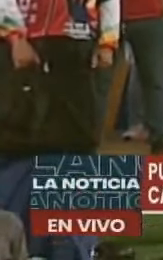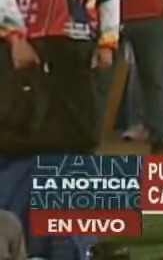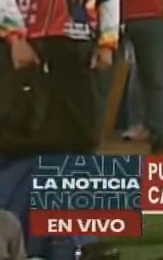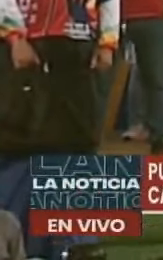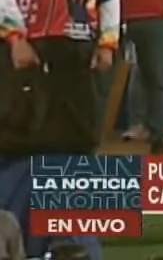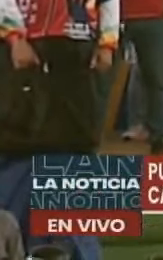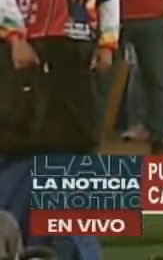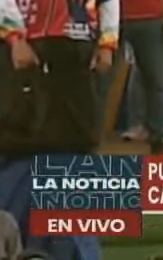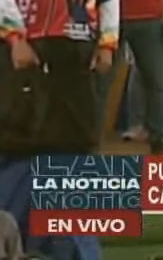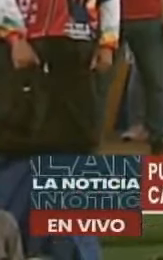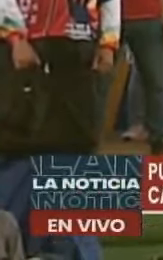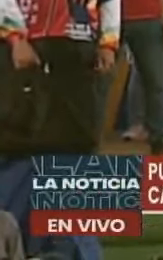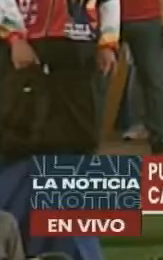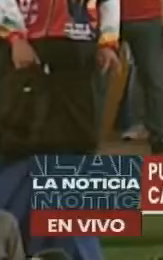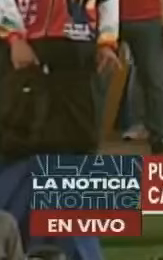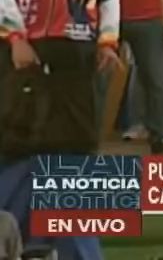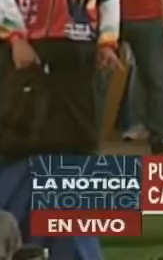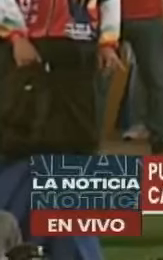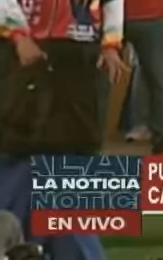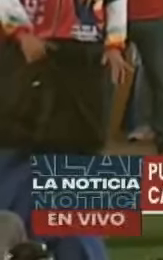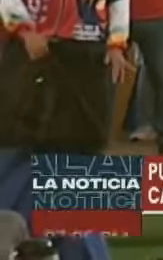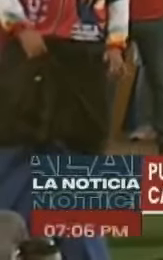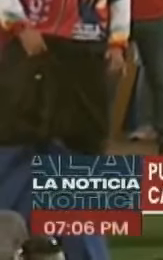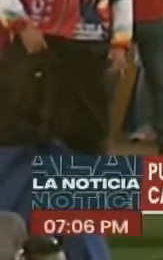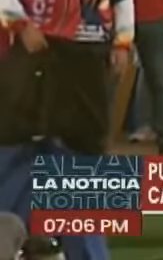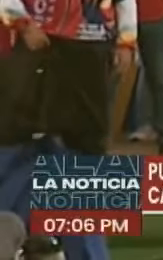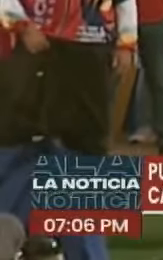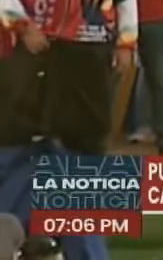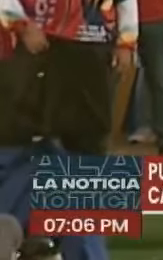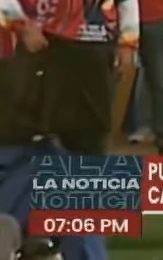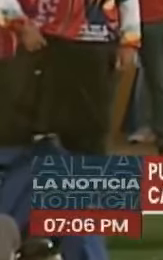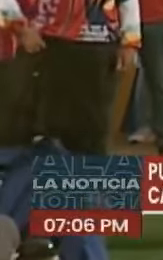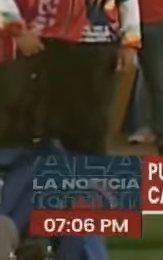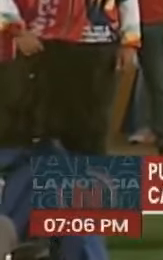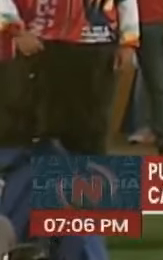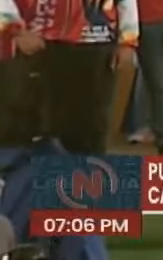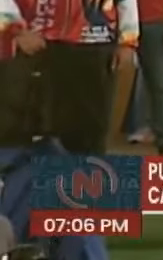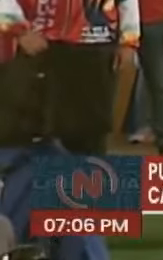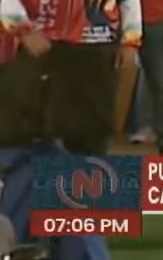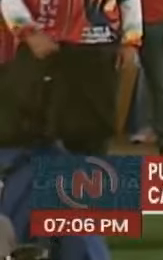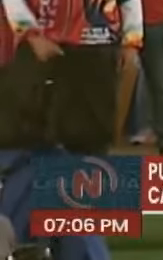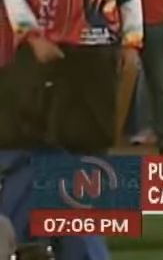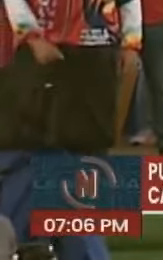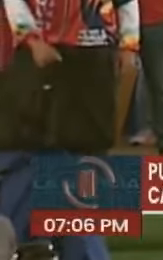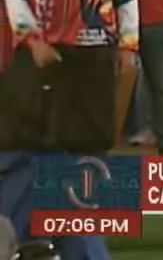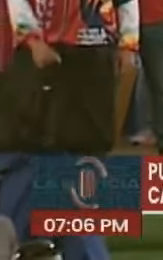imperios. Llevo la fuerza bíblica de David contra Goliat.